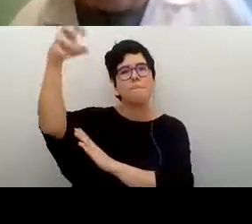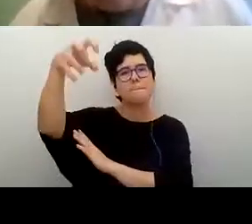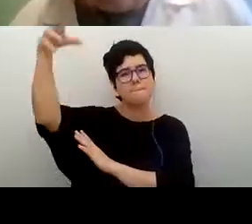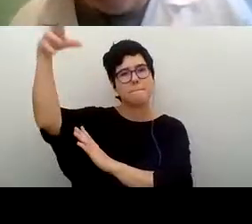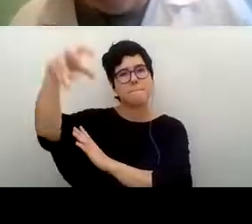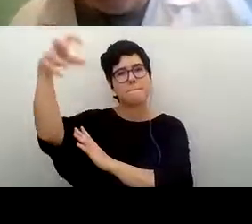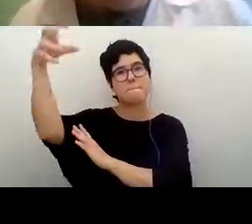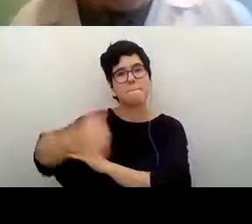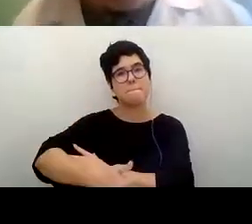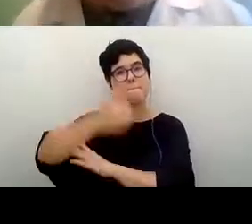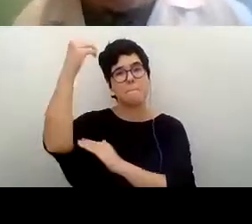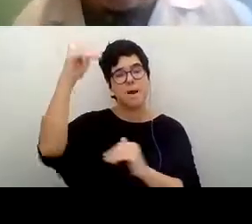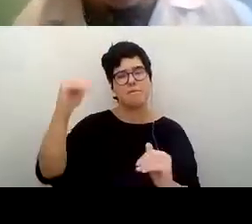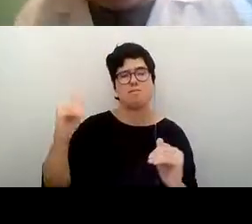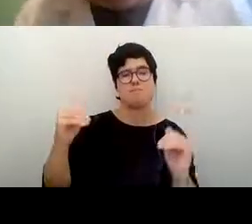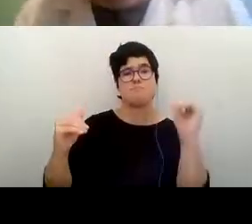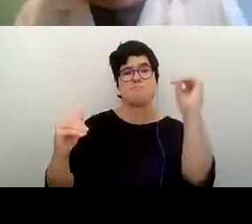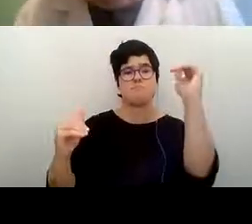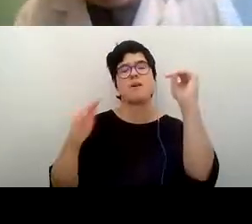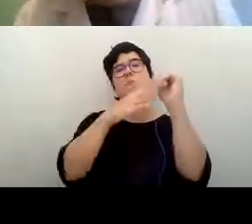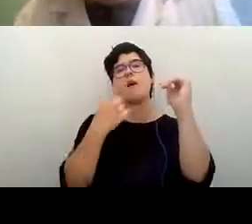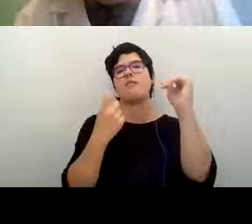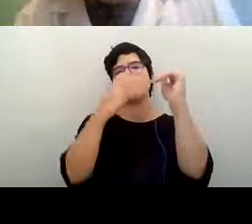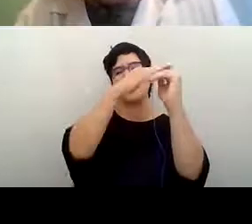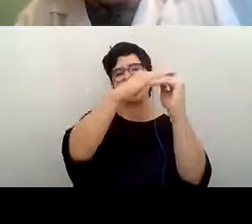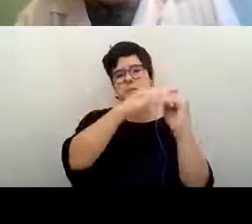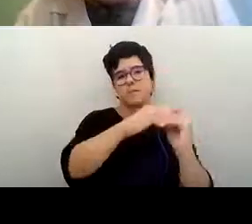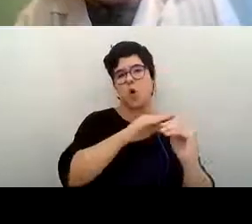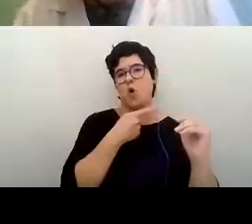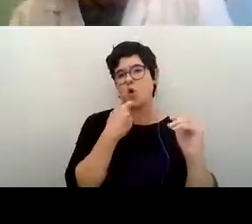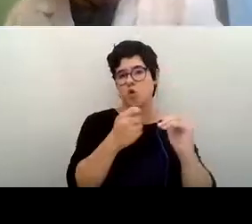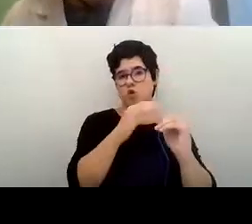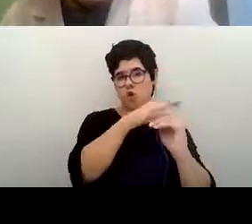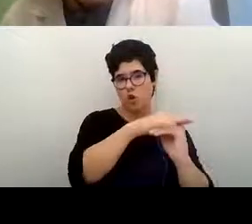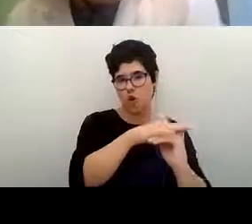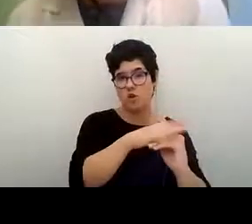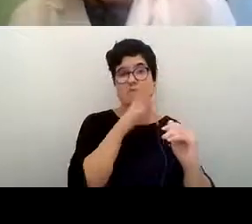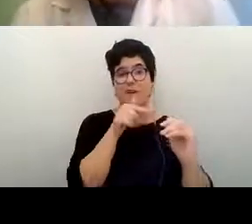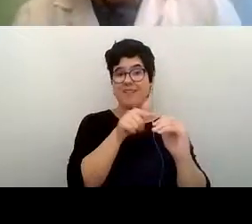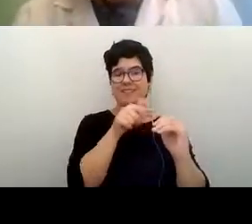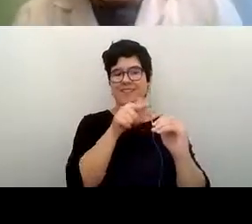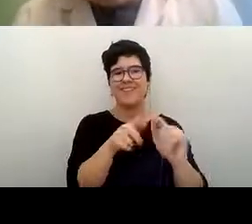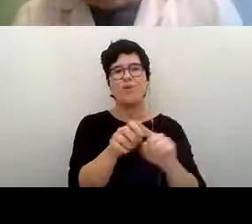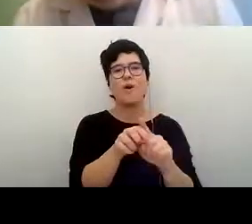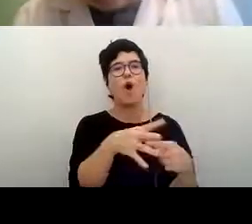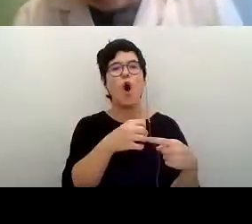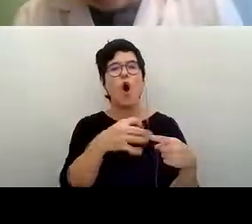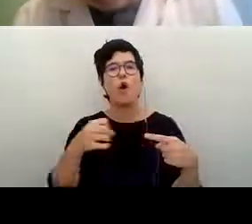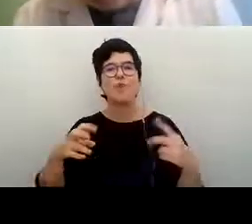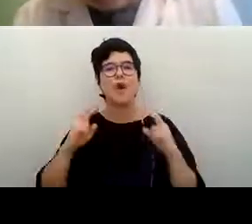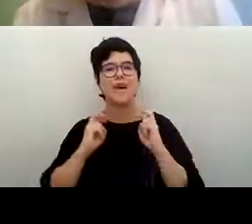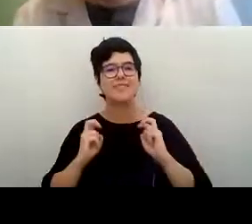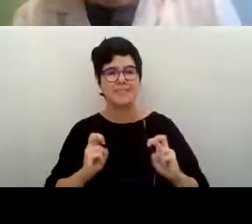disminuyendo el cortisol, que para eso, como sabéis, el cortisol es la hormona del estrés. Por lo tanto, lo